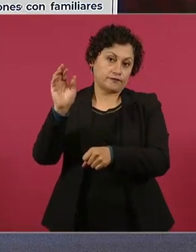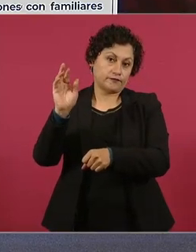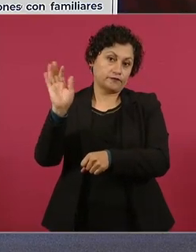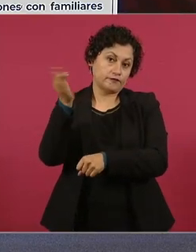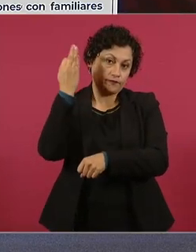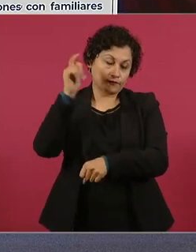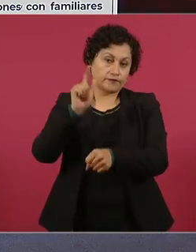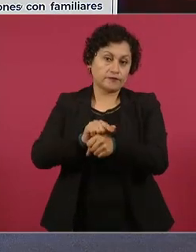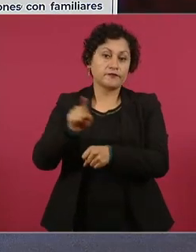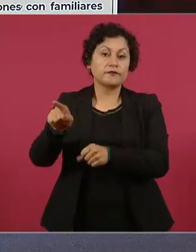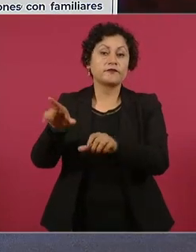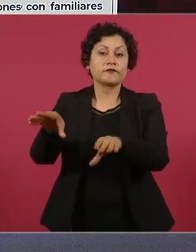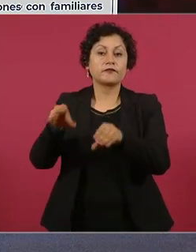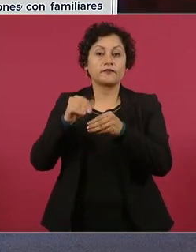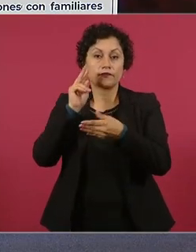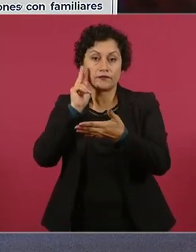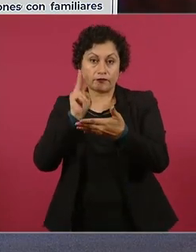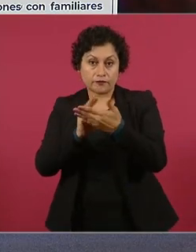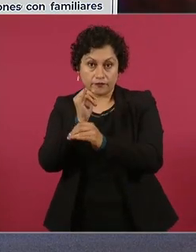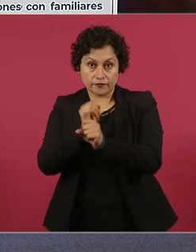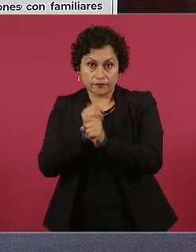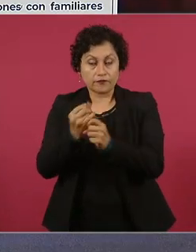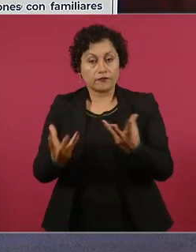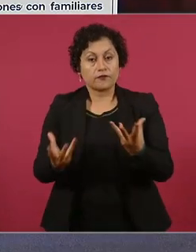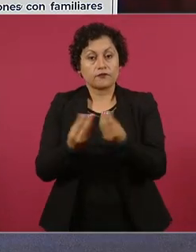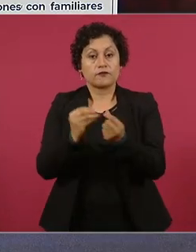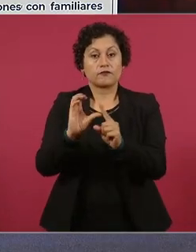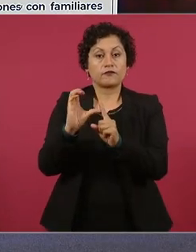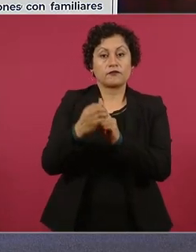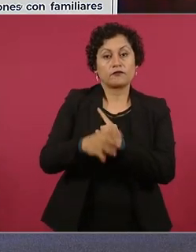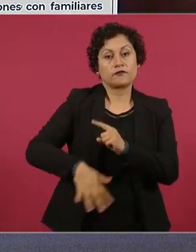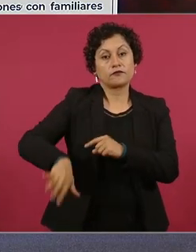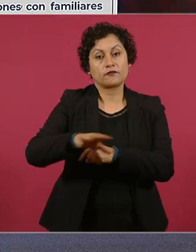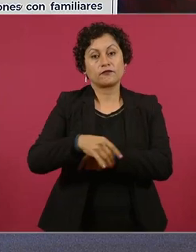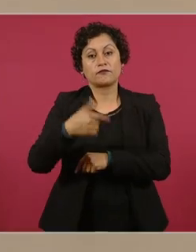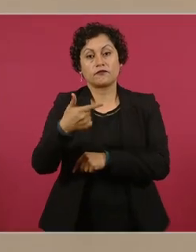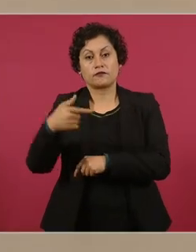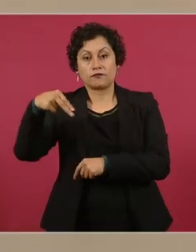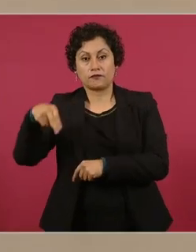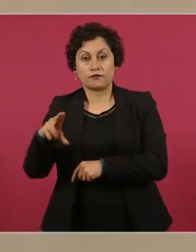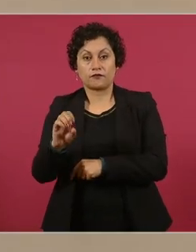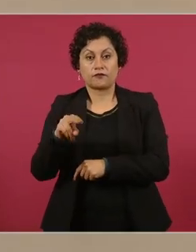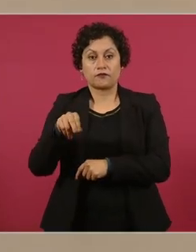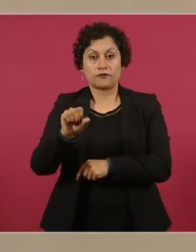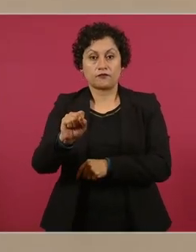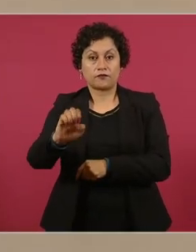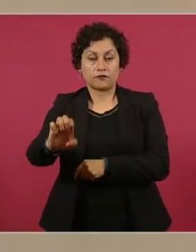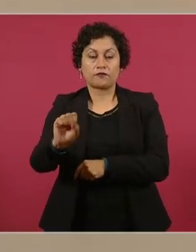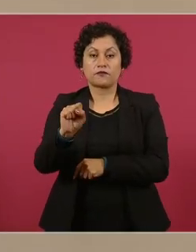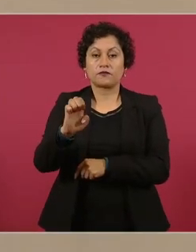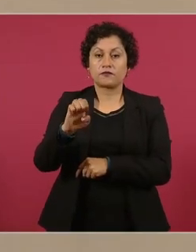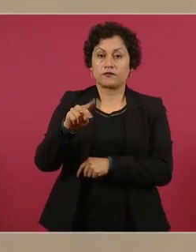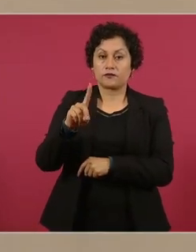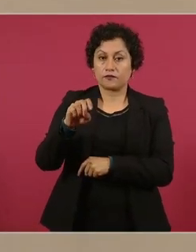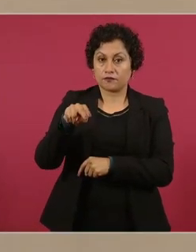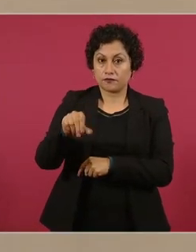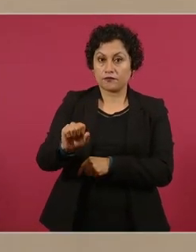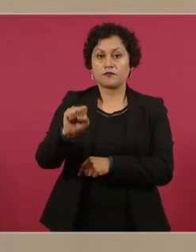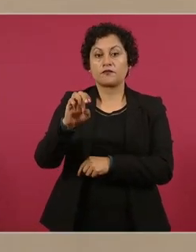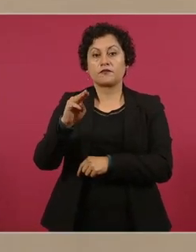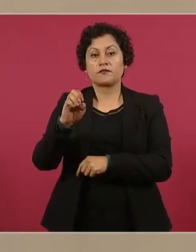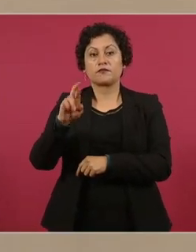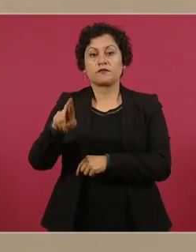y en coordinación con la Comisión Nacional de Búsqueda, la Guardia Nacional, CONACE, Sedena y CEMAR, se han realizado